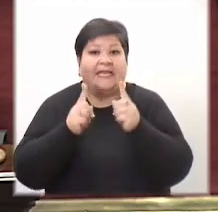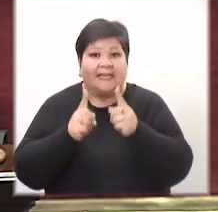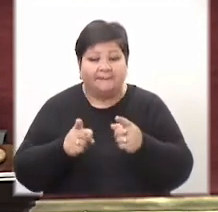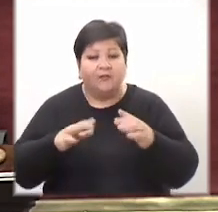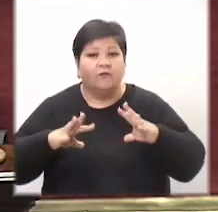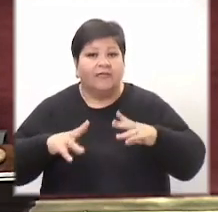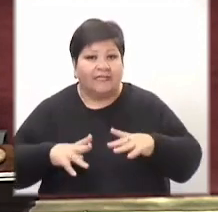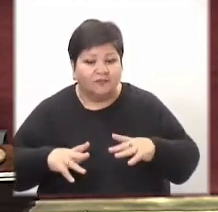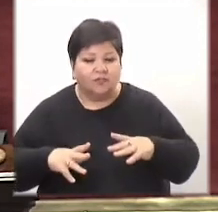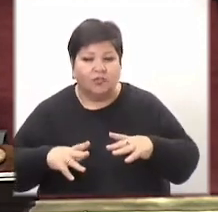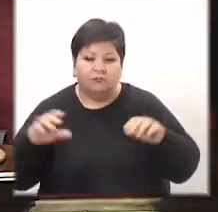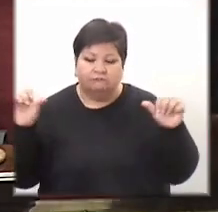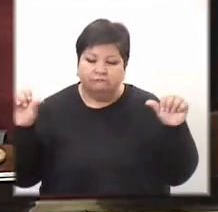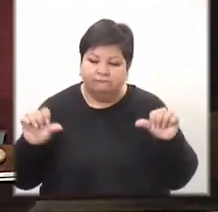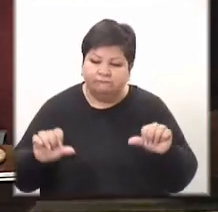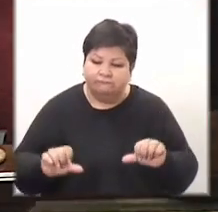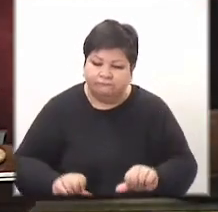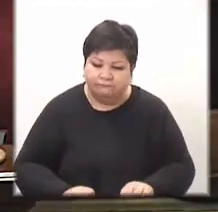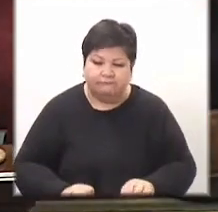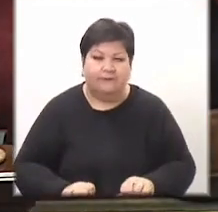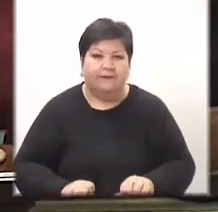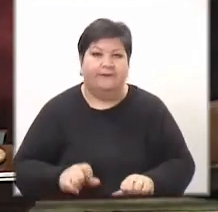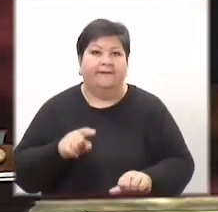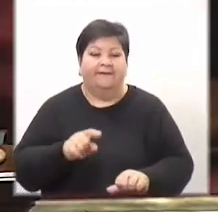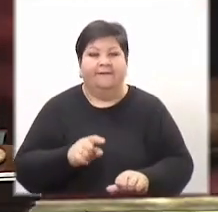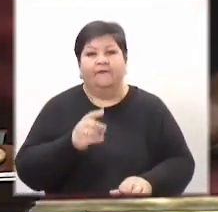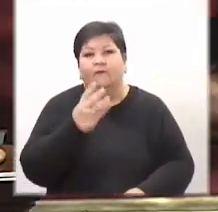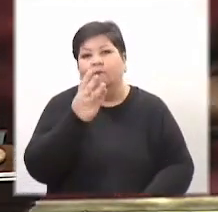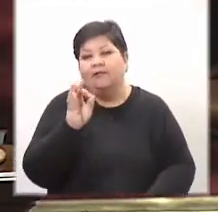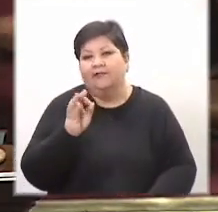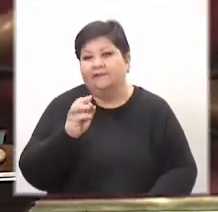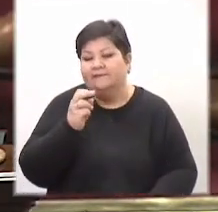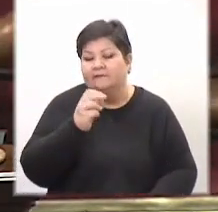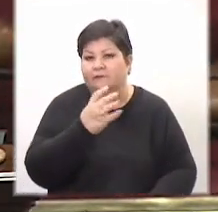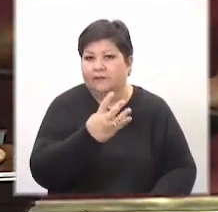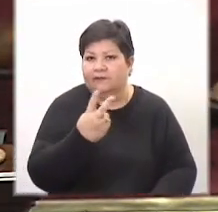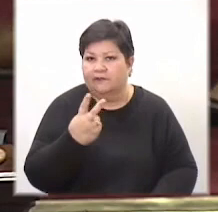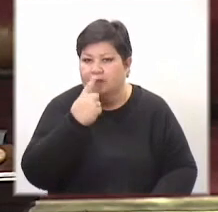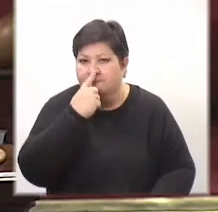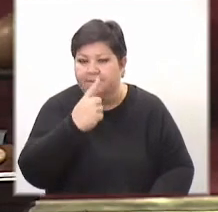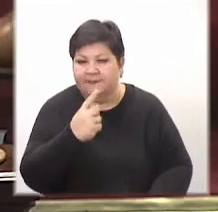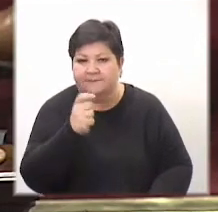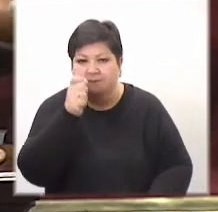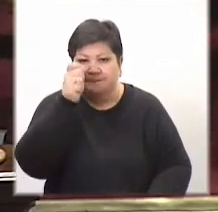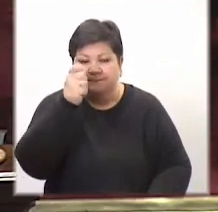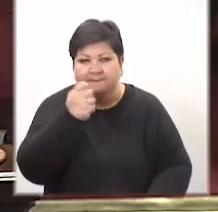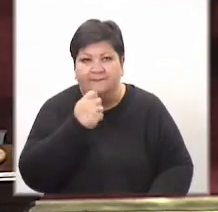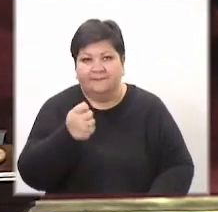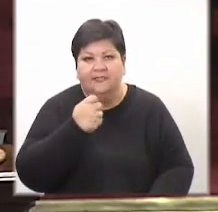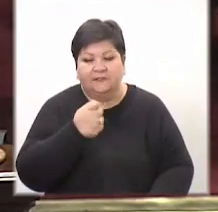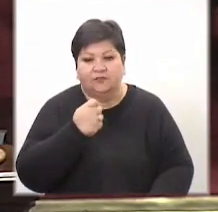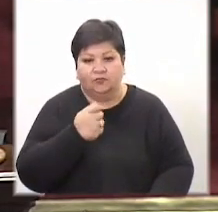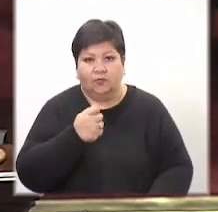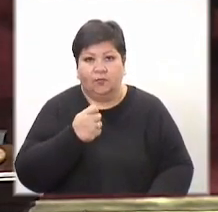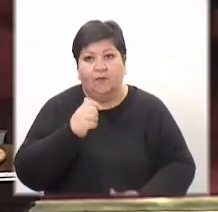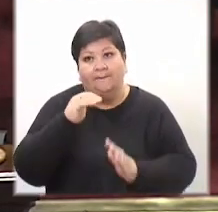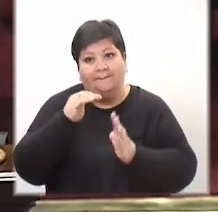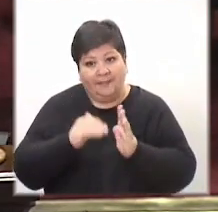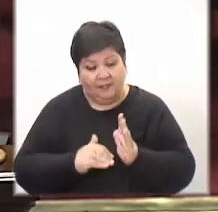Todo aquel trabajador cuya jubilación sea menor a 42.000 pesos será beneficiado de este suplemento